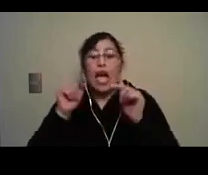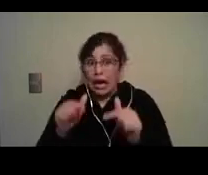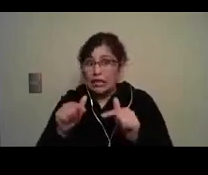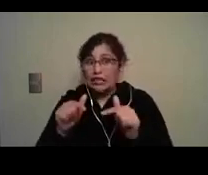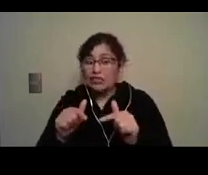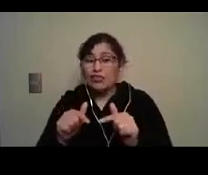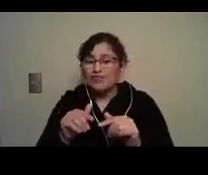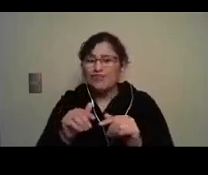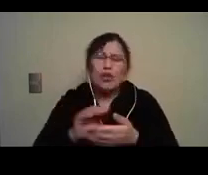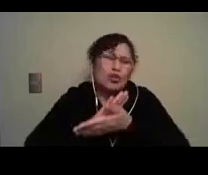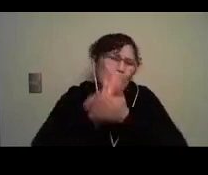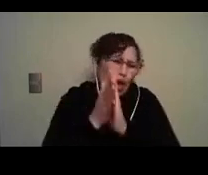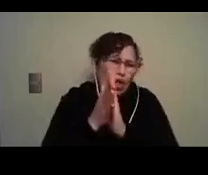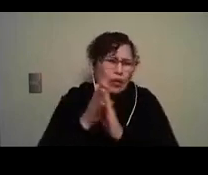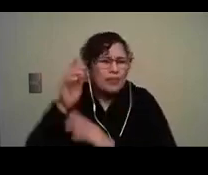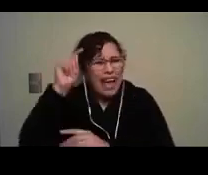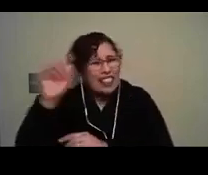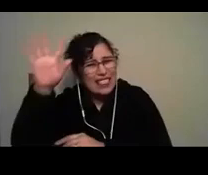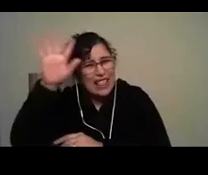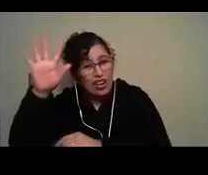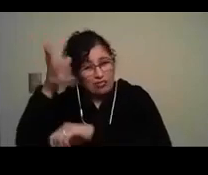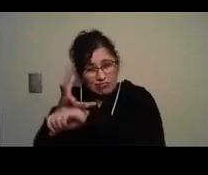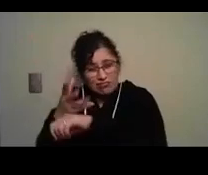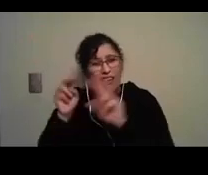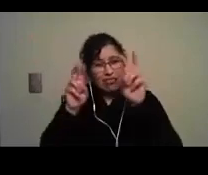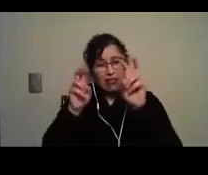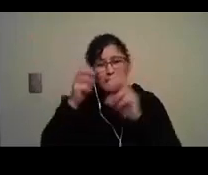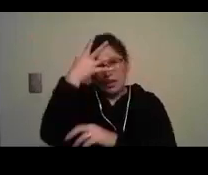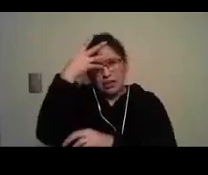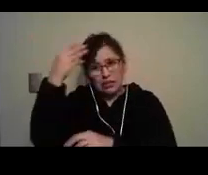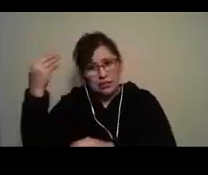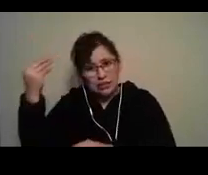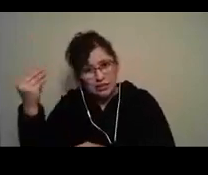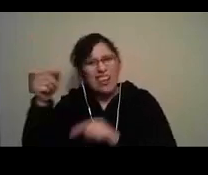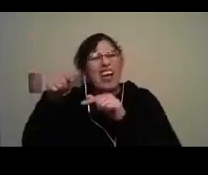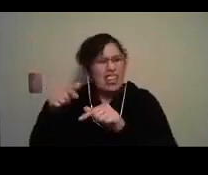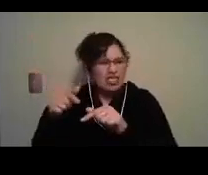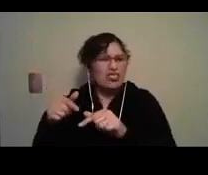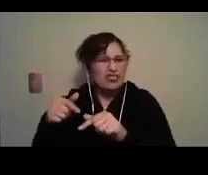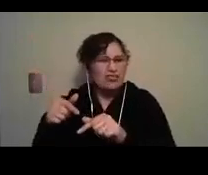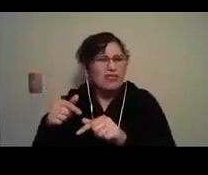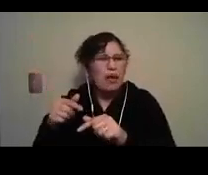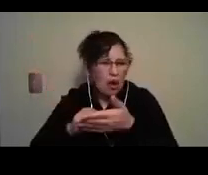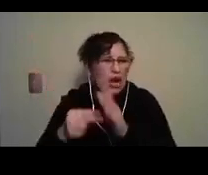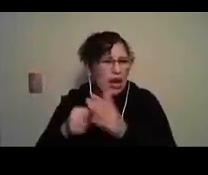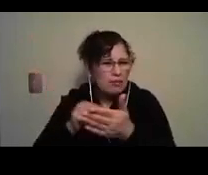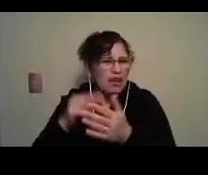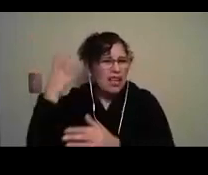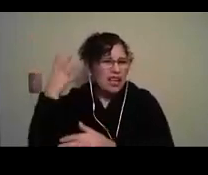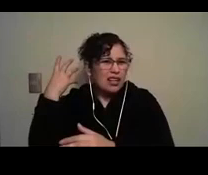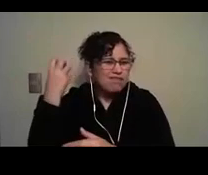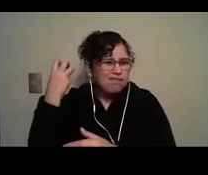dentro de todas las teorías, es lo que se ha planteado en algunos tipos de demencia, que significa que hay una dificultad para